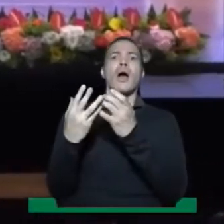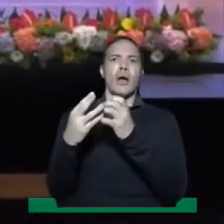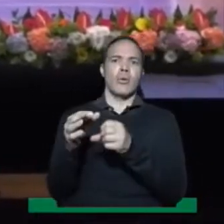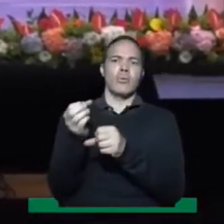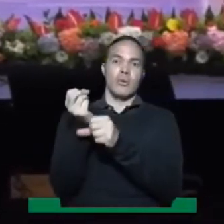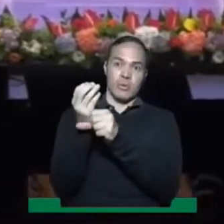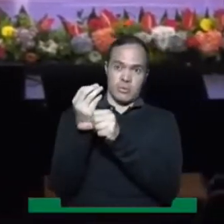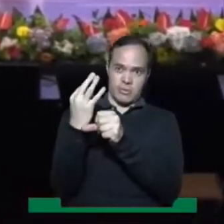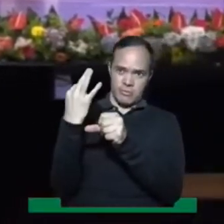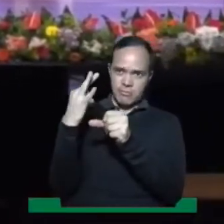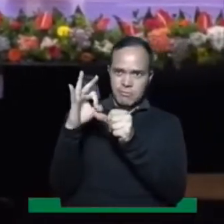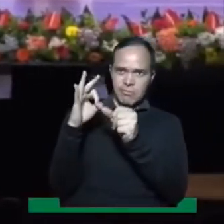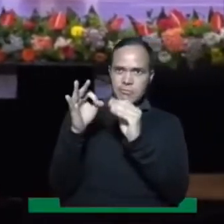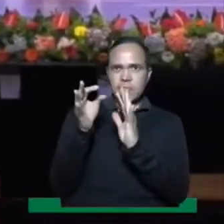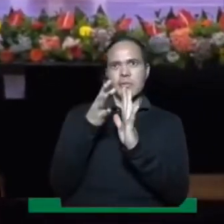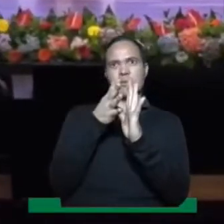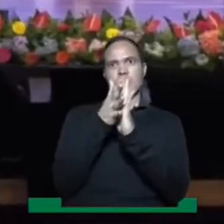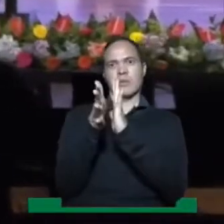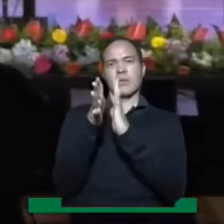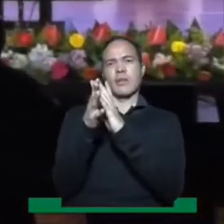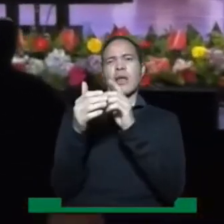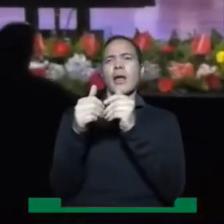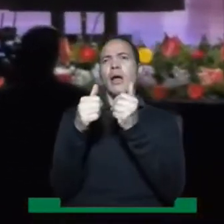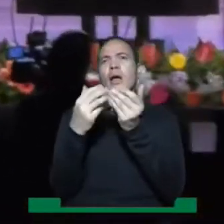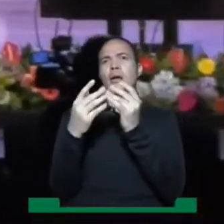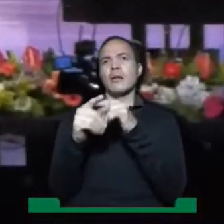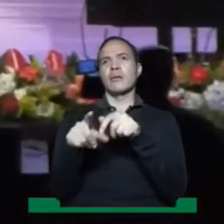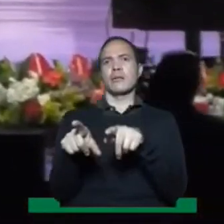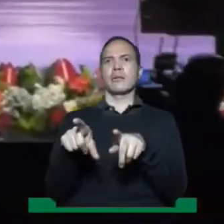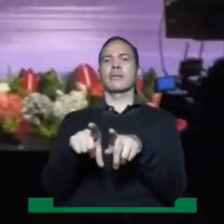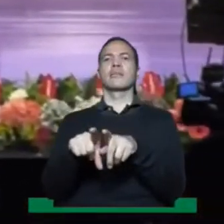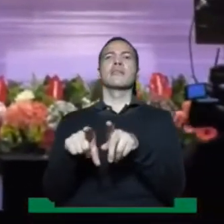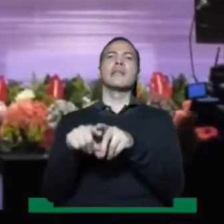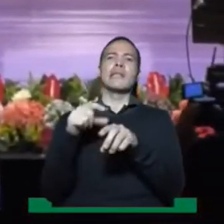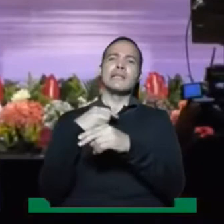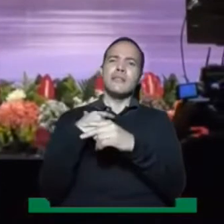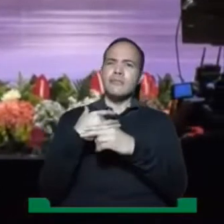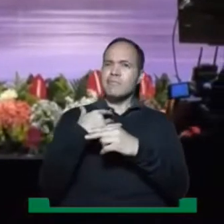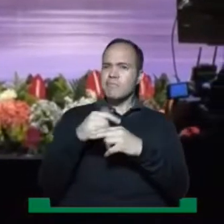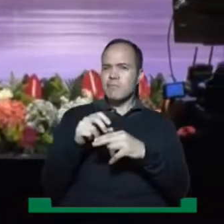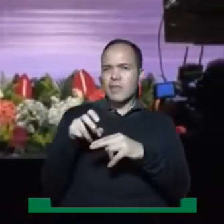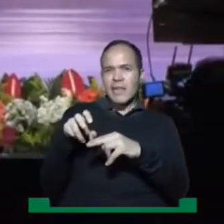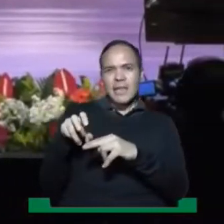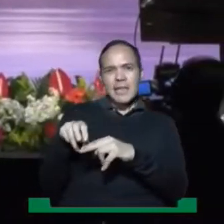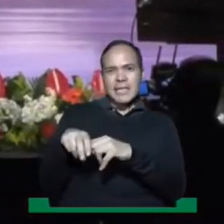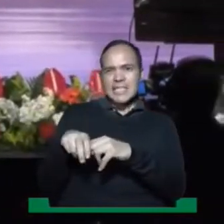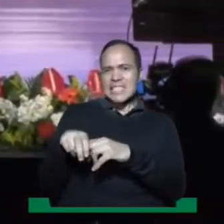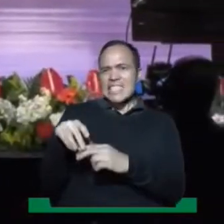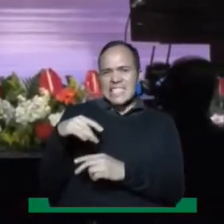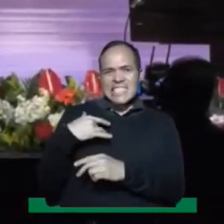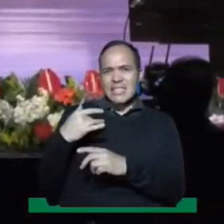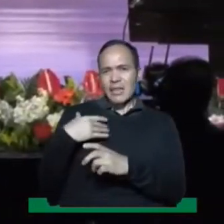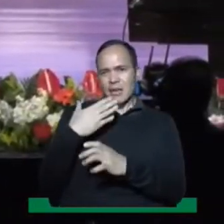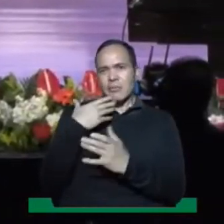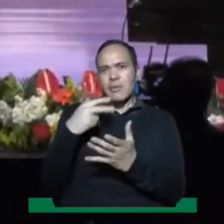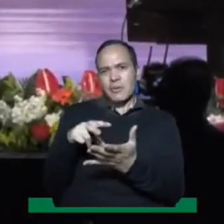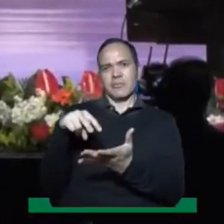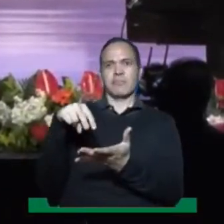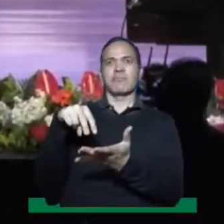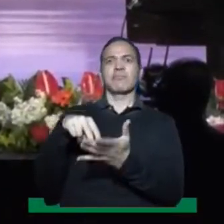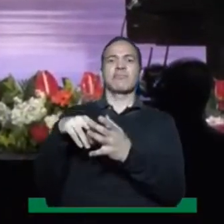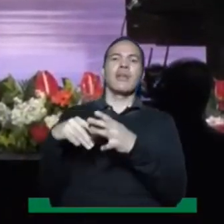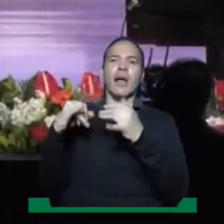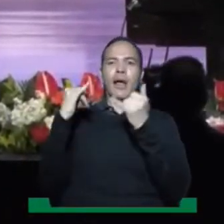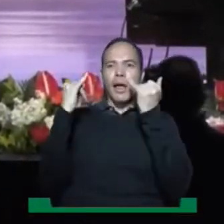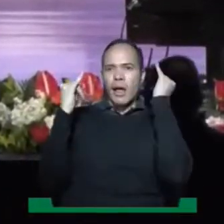el asunto de uno seguía ahí sentado la verdad no como que fluyen las cosas bueno para